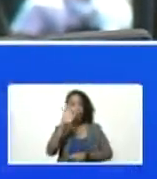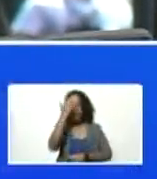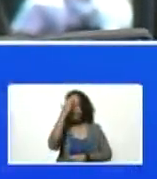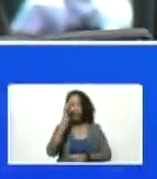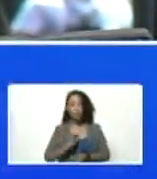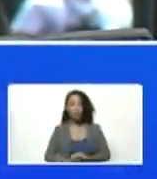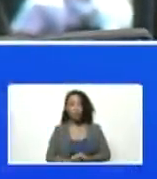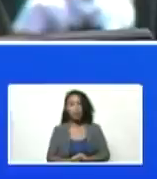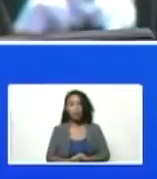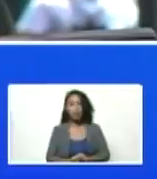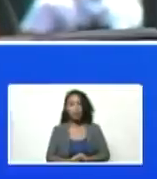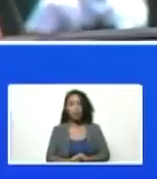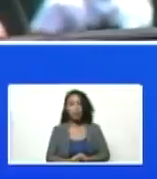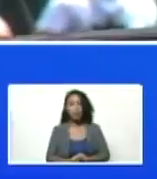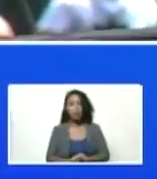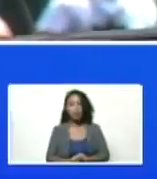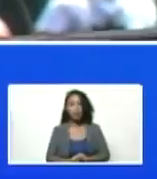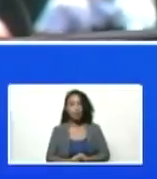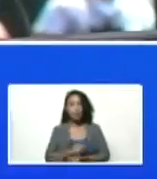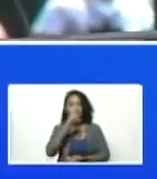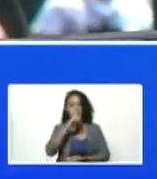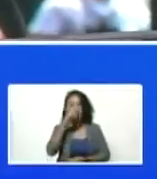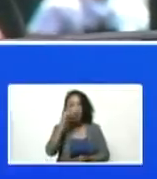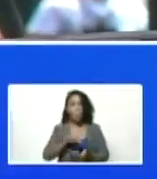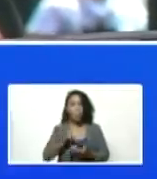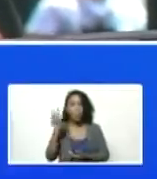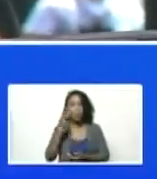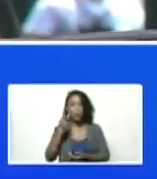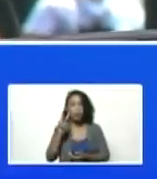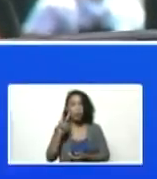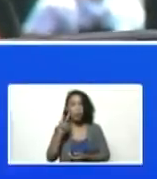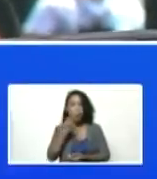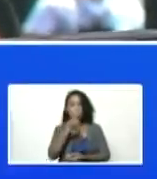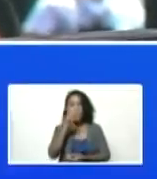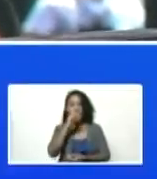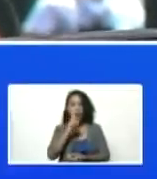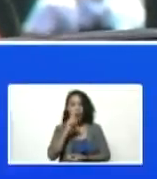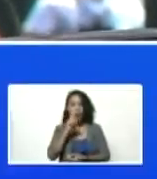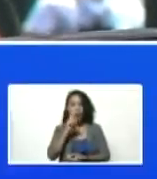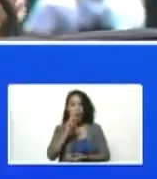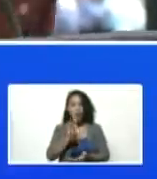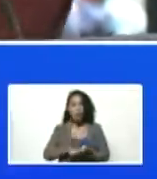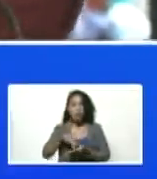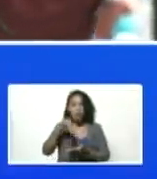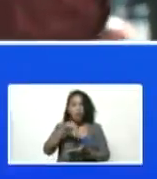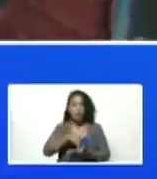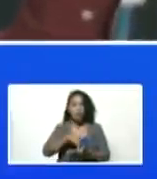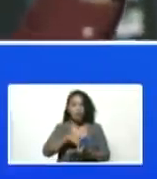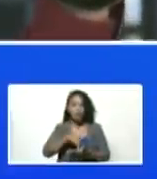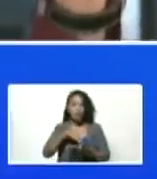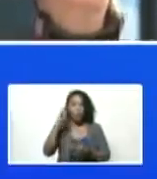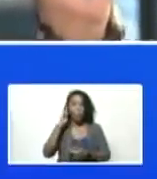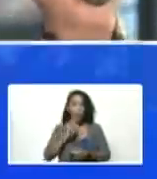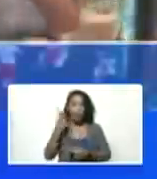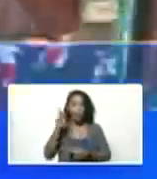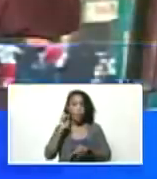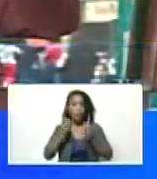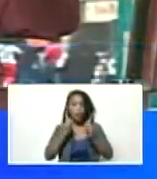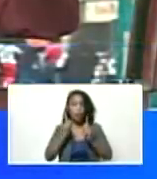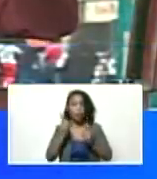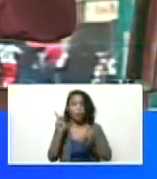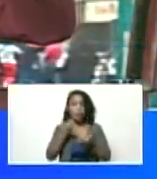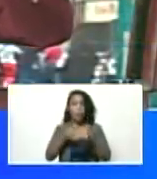febrero del año 2022, a 20 años de la resurrección de Bolívar, estas pistolas llegan a mis